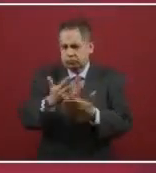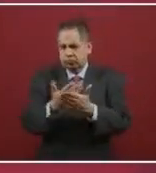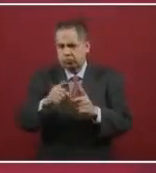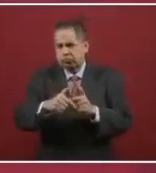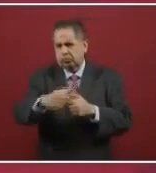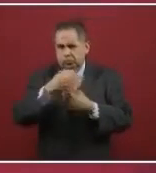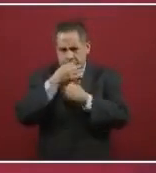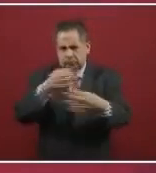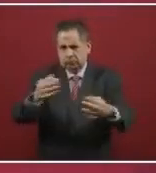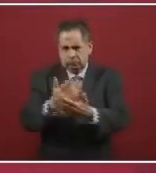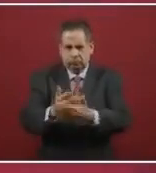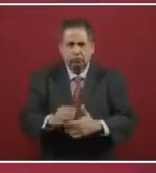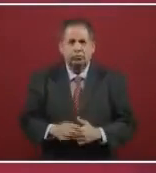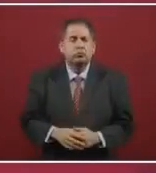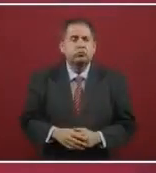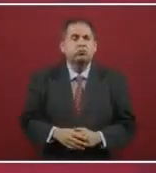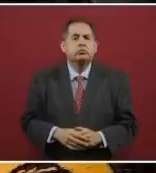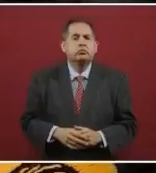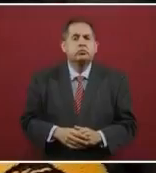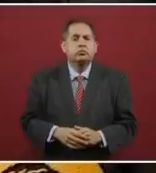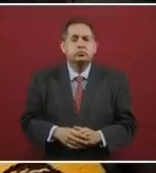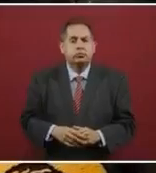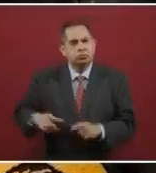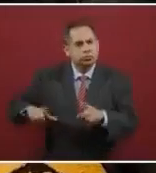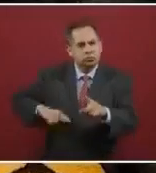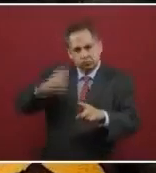informar. ¿Pero ha cambiado el gobierno de México su